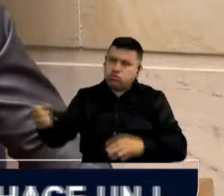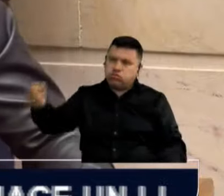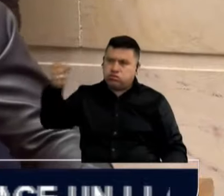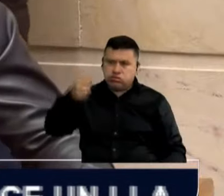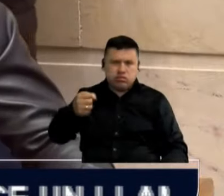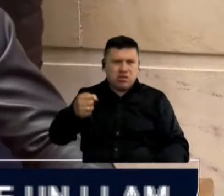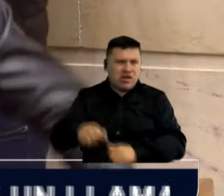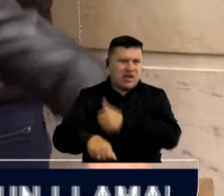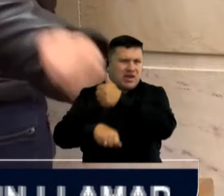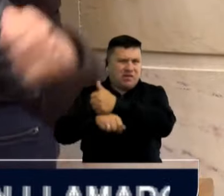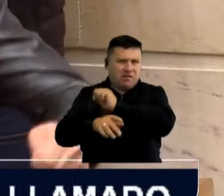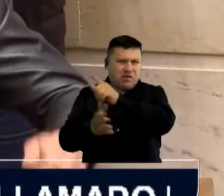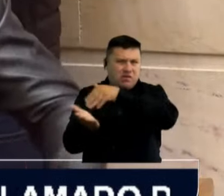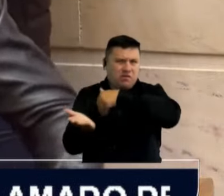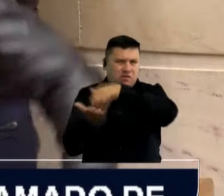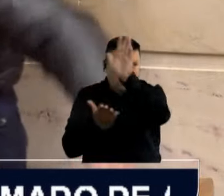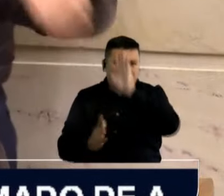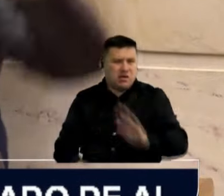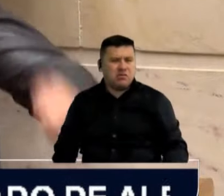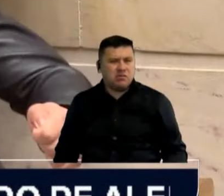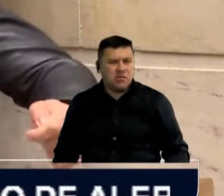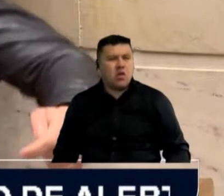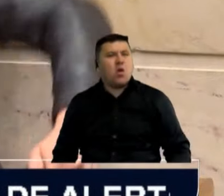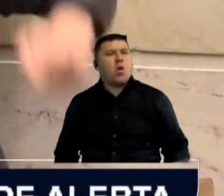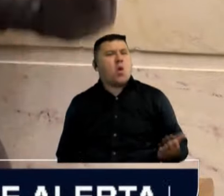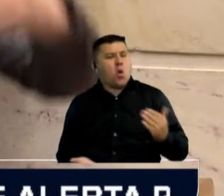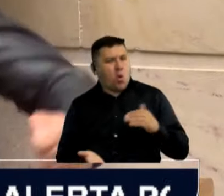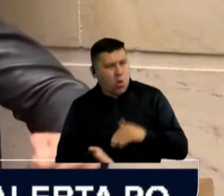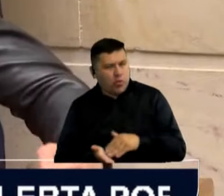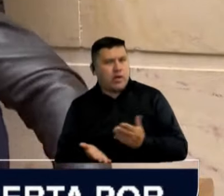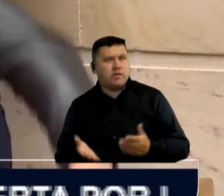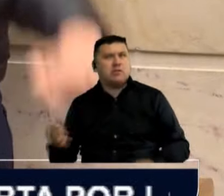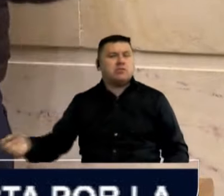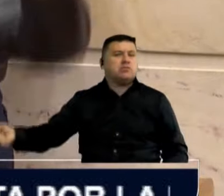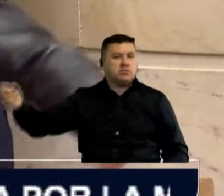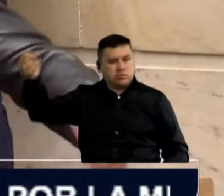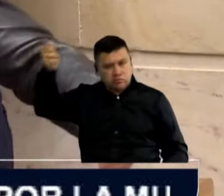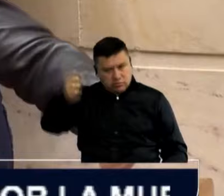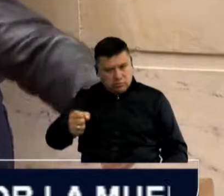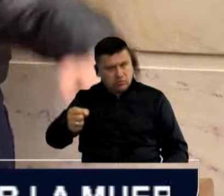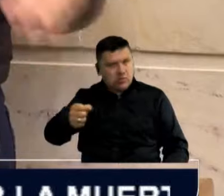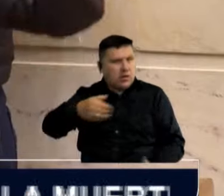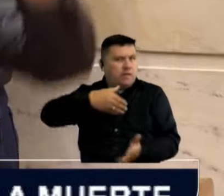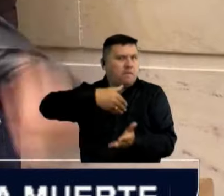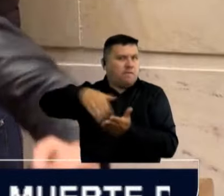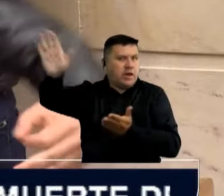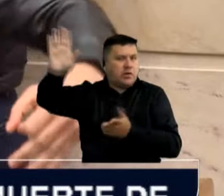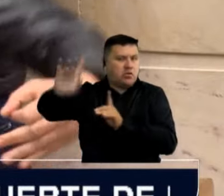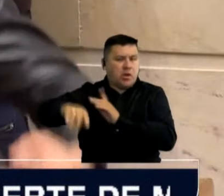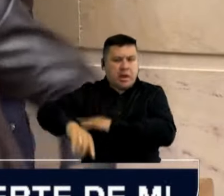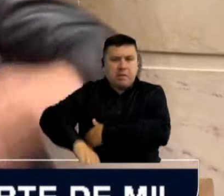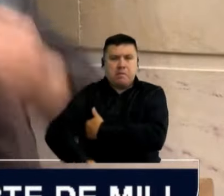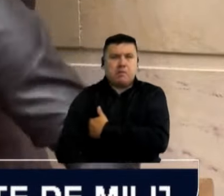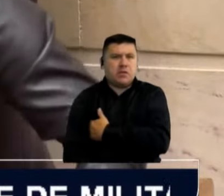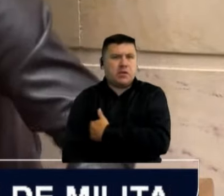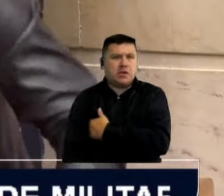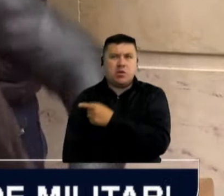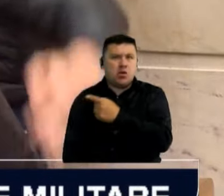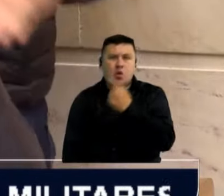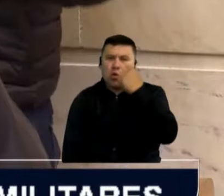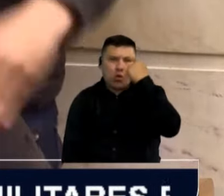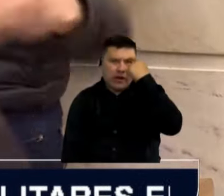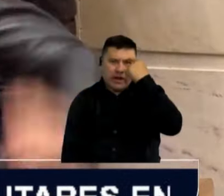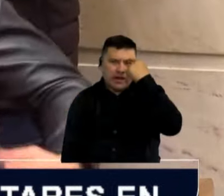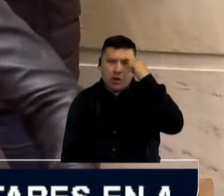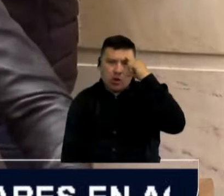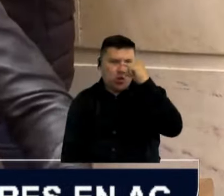de su cargo? Si es necesario, volvámoslo a traer y saquémoslo de ese ministerio porque es un inepto, es